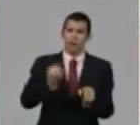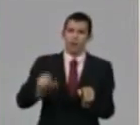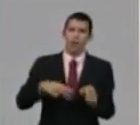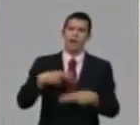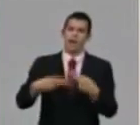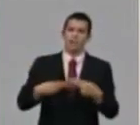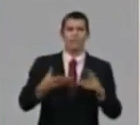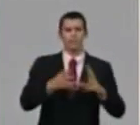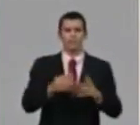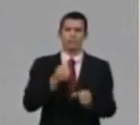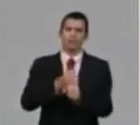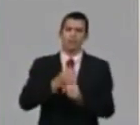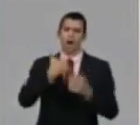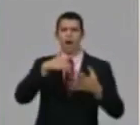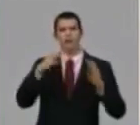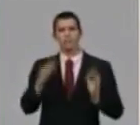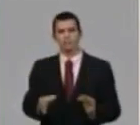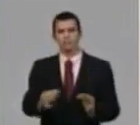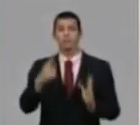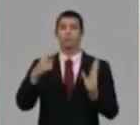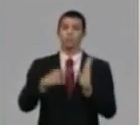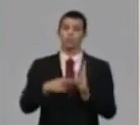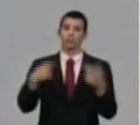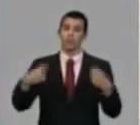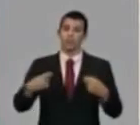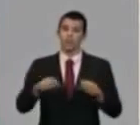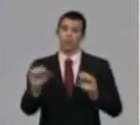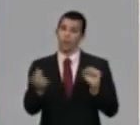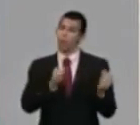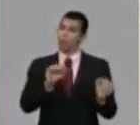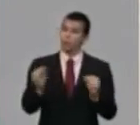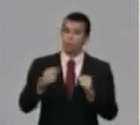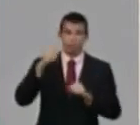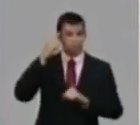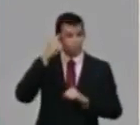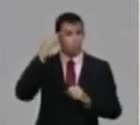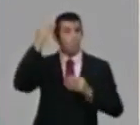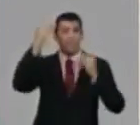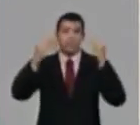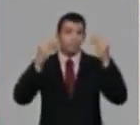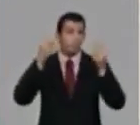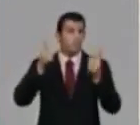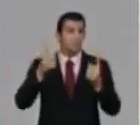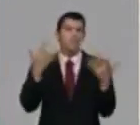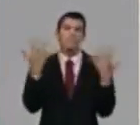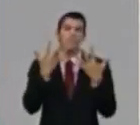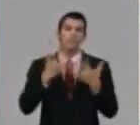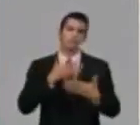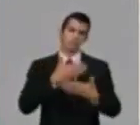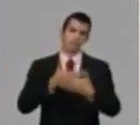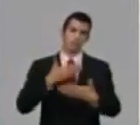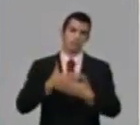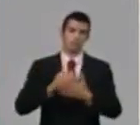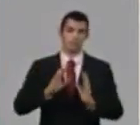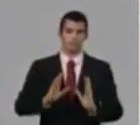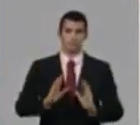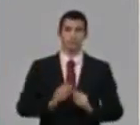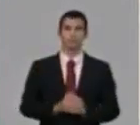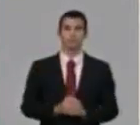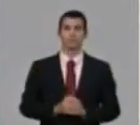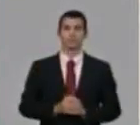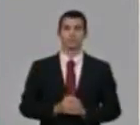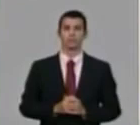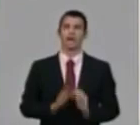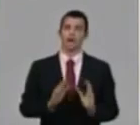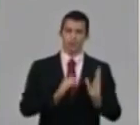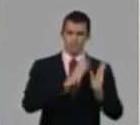redistribuir sus recursos en este sentido. Todo esto está ordenado a partir de las transferencias que el presupuesto tendrá que dar al sector